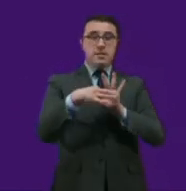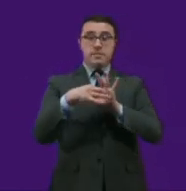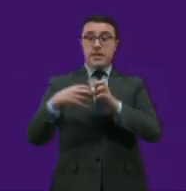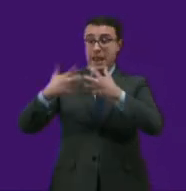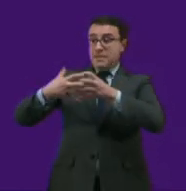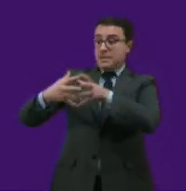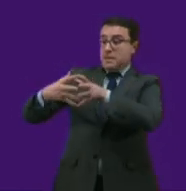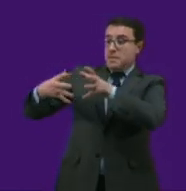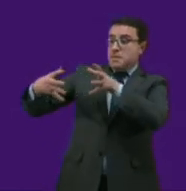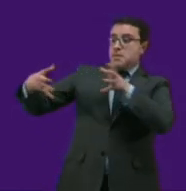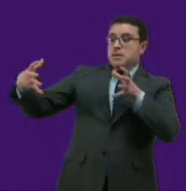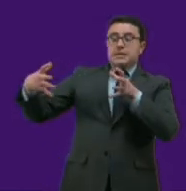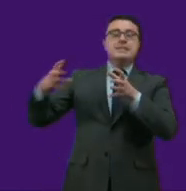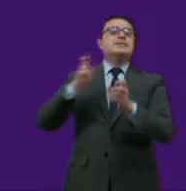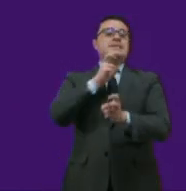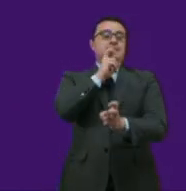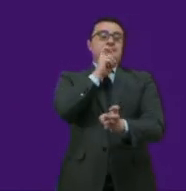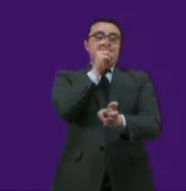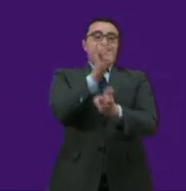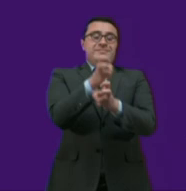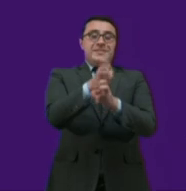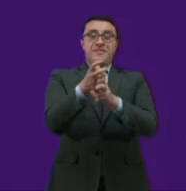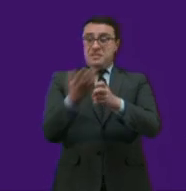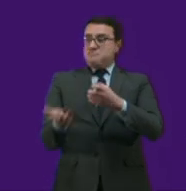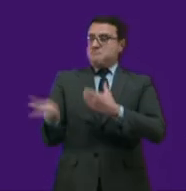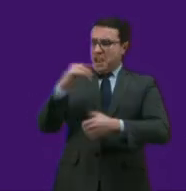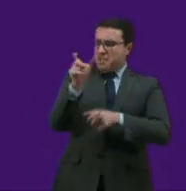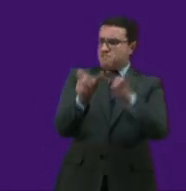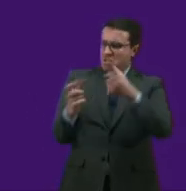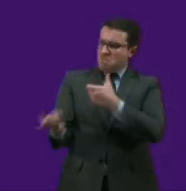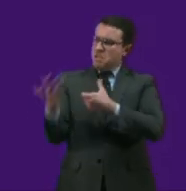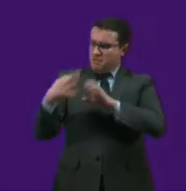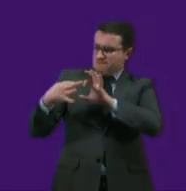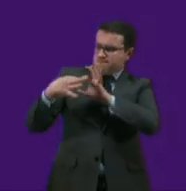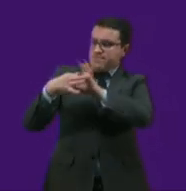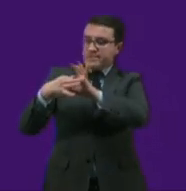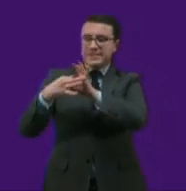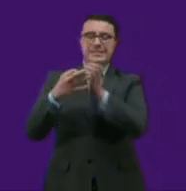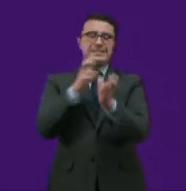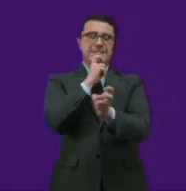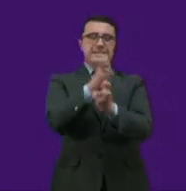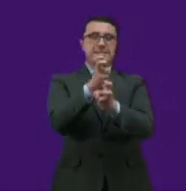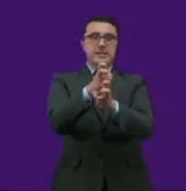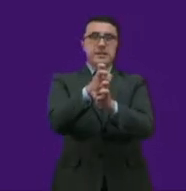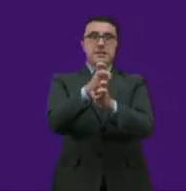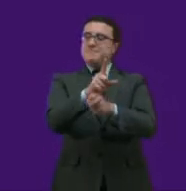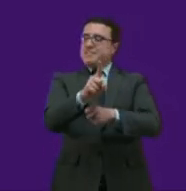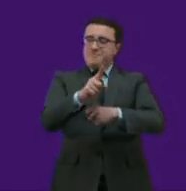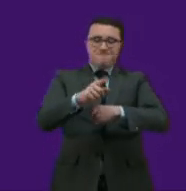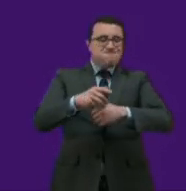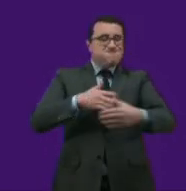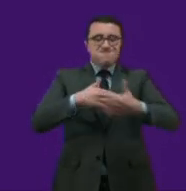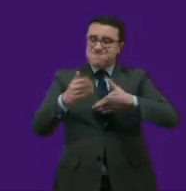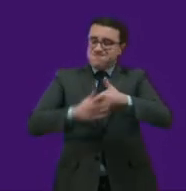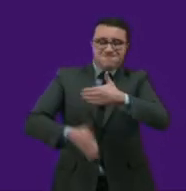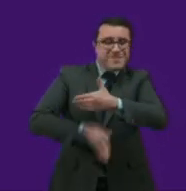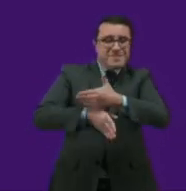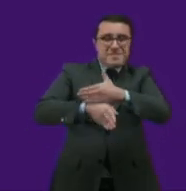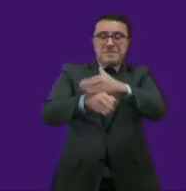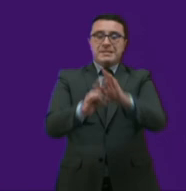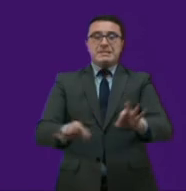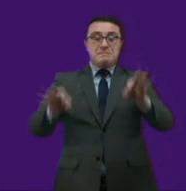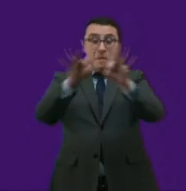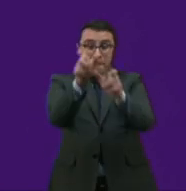más difícil involucrar a las personas, pero finalmente hay que hacerlas y siempre hay unas personas que son claves